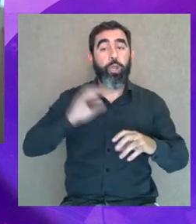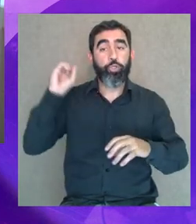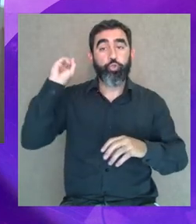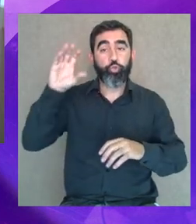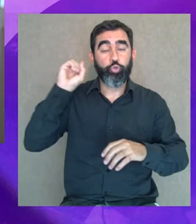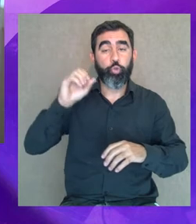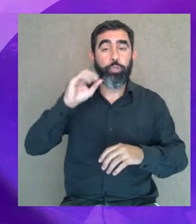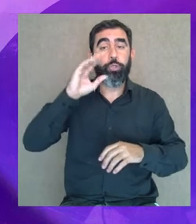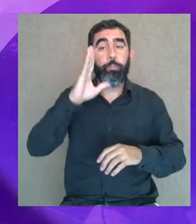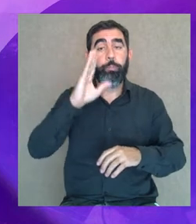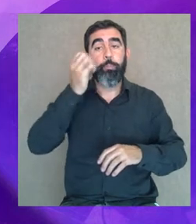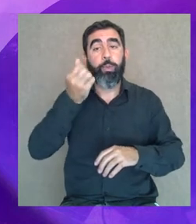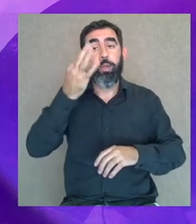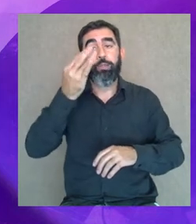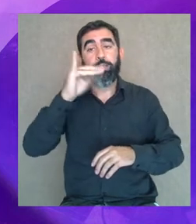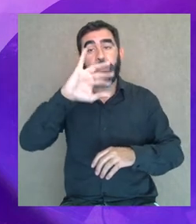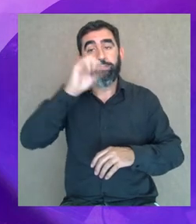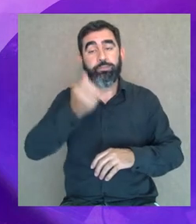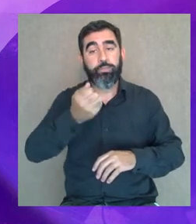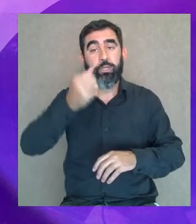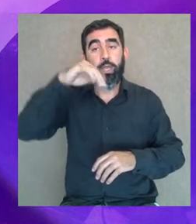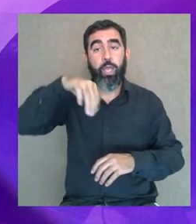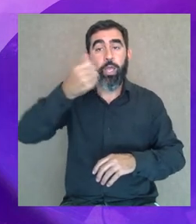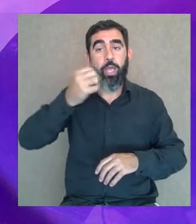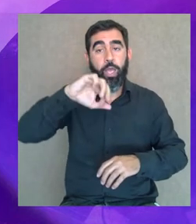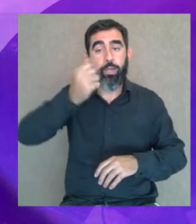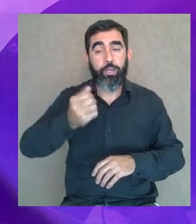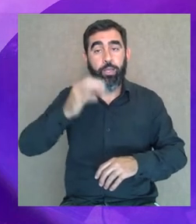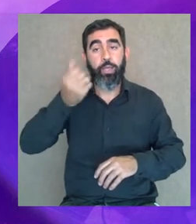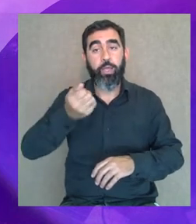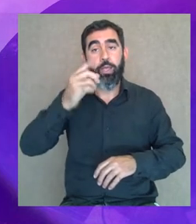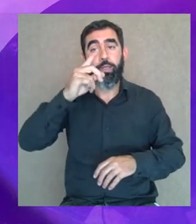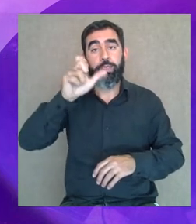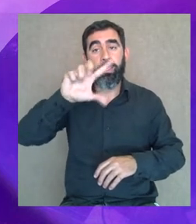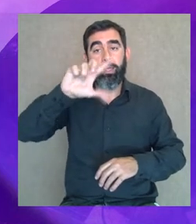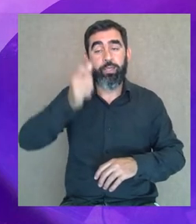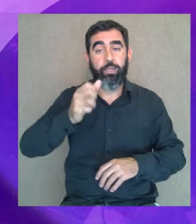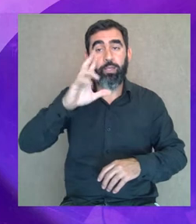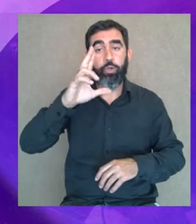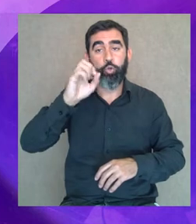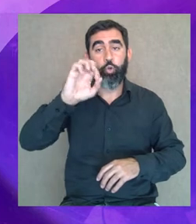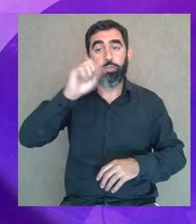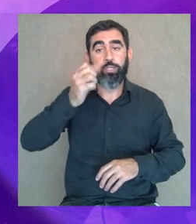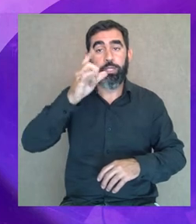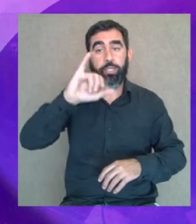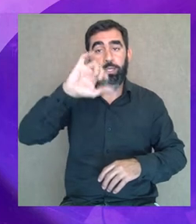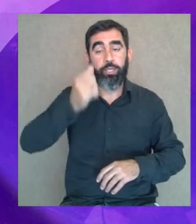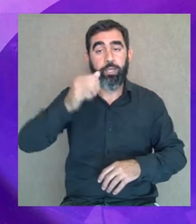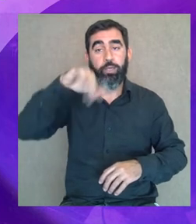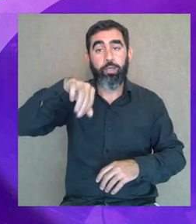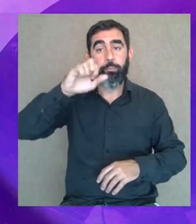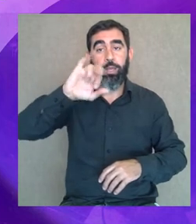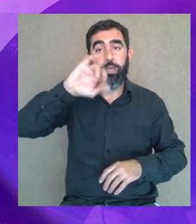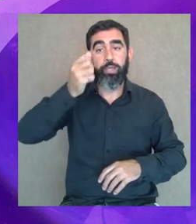mujer en el sobre con patricia bentancur anamaría bonito de la dura rosalía garcía marianela debe que